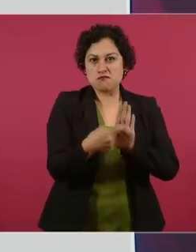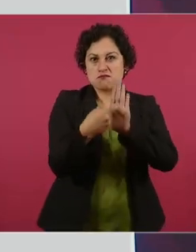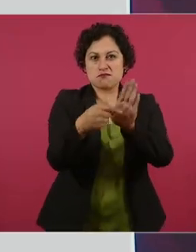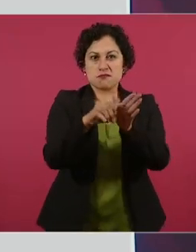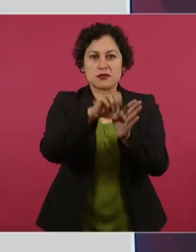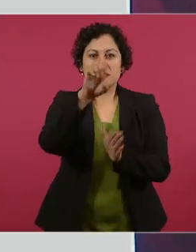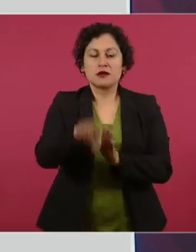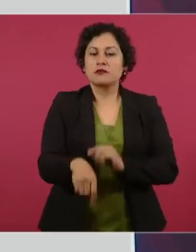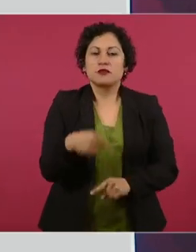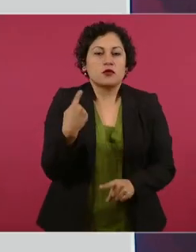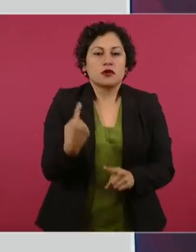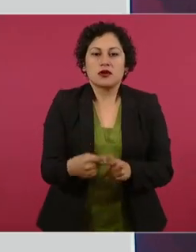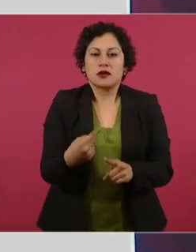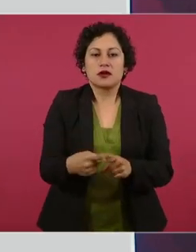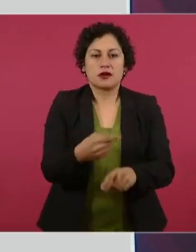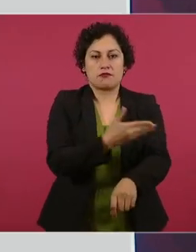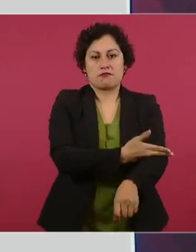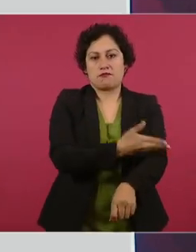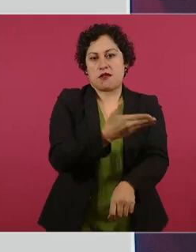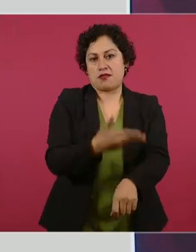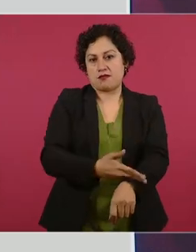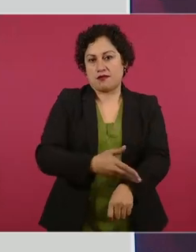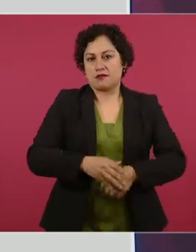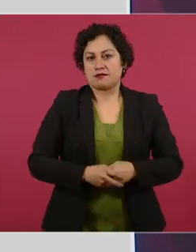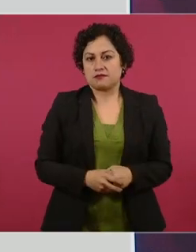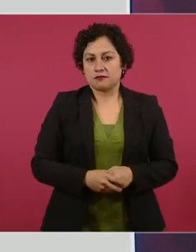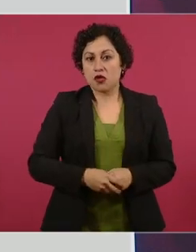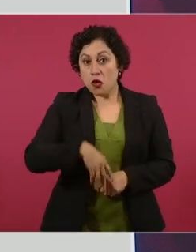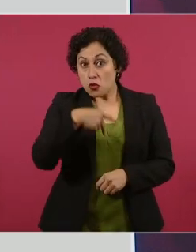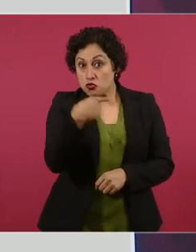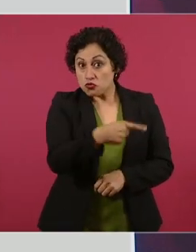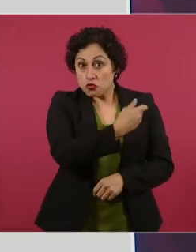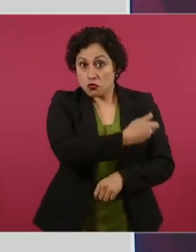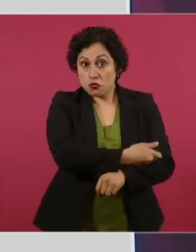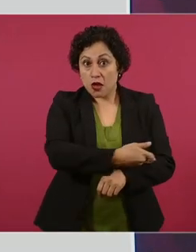Era un hijo de hacendado.